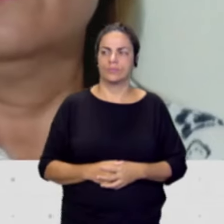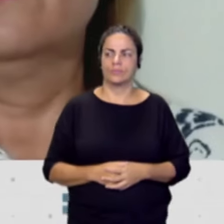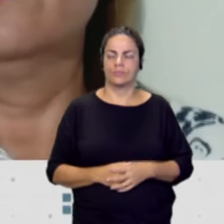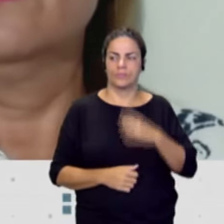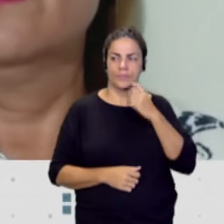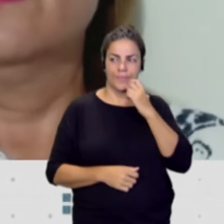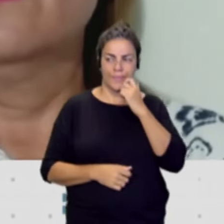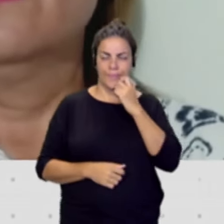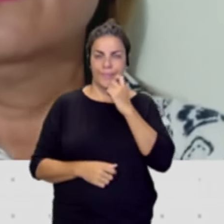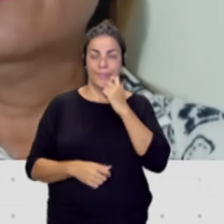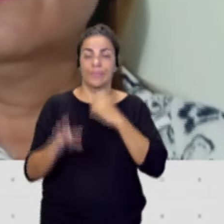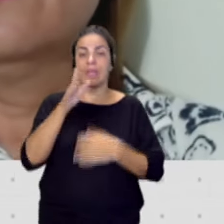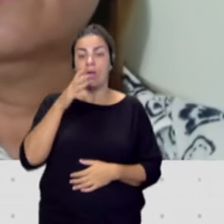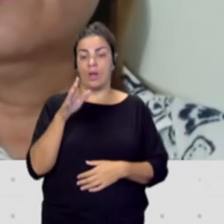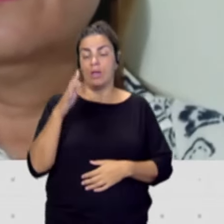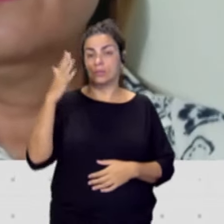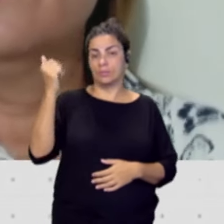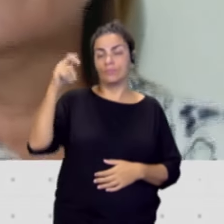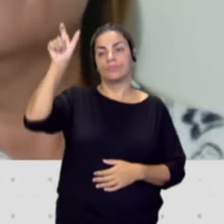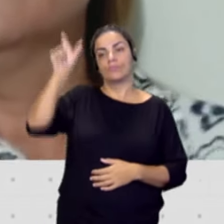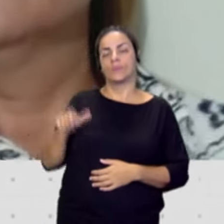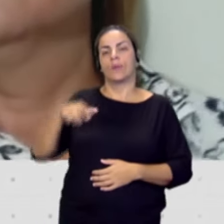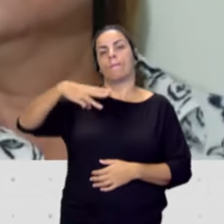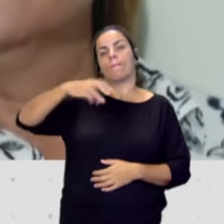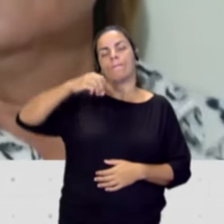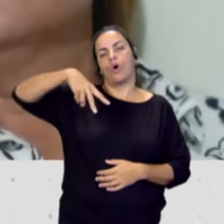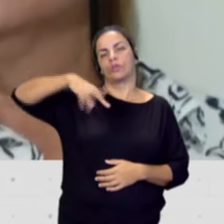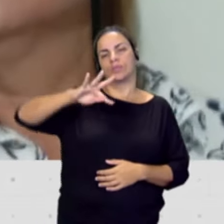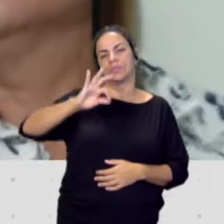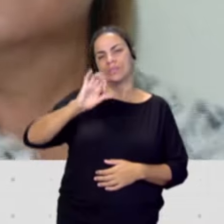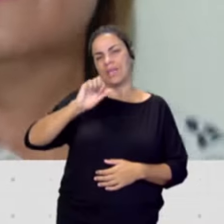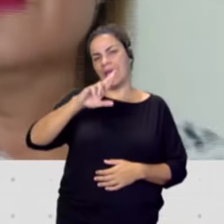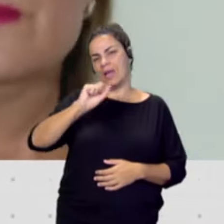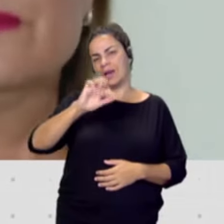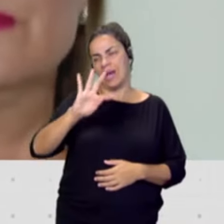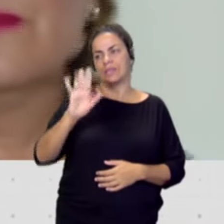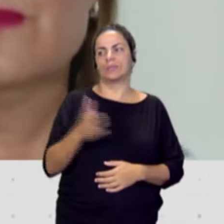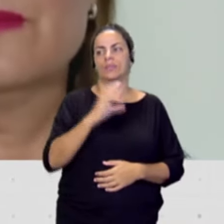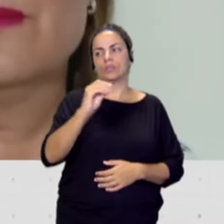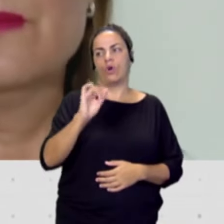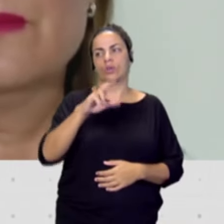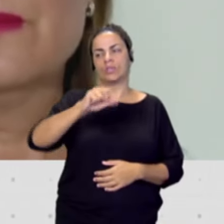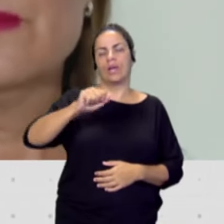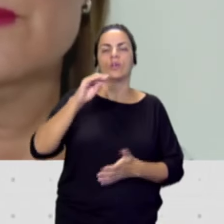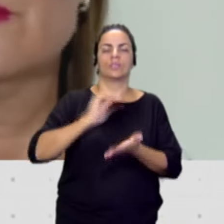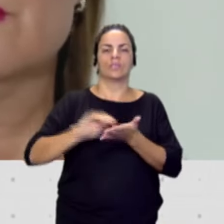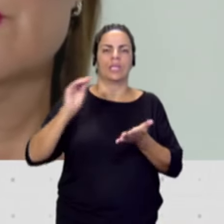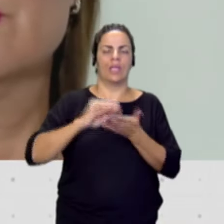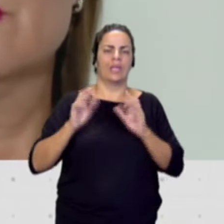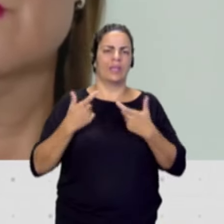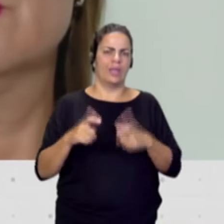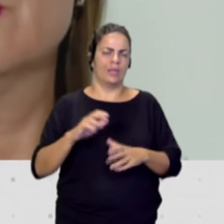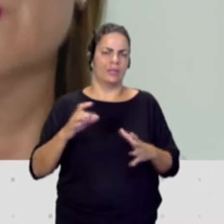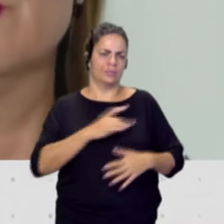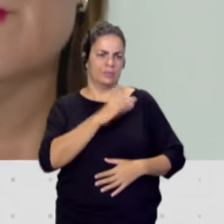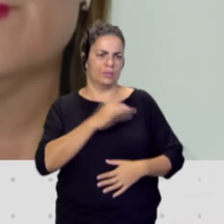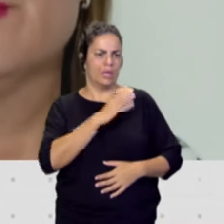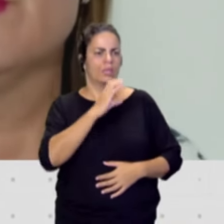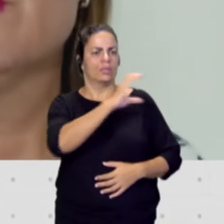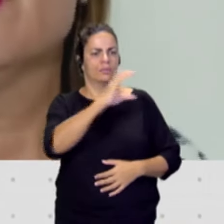Bueno, pues vamos a saludar a esta hora de la mañana a Montserrat Cosano, que es la secretaria de Acción Sindical de Comisiones Obreras Canarias, que han elaborado este informe. ¿Qué tal? Muy buenos